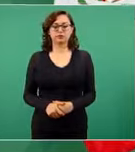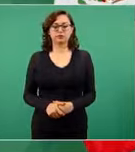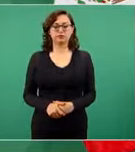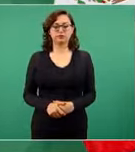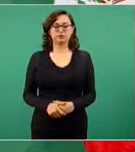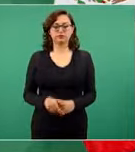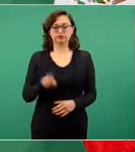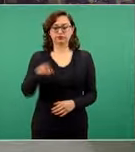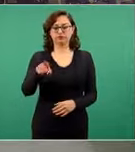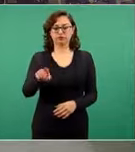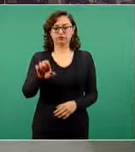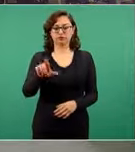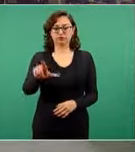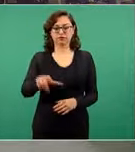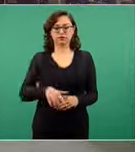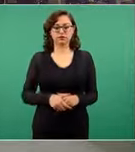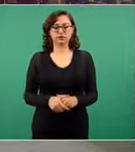A ver, él